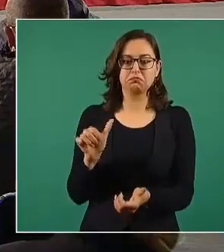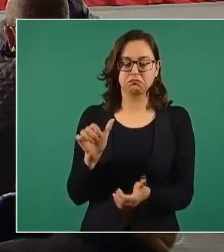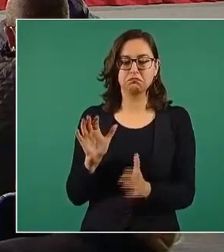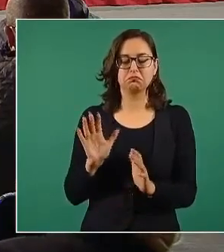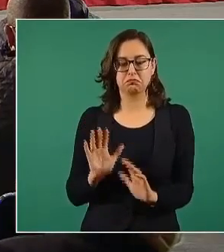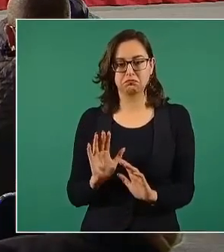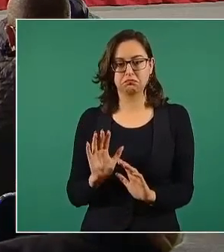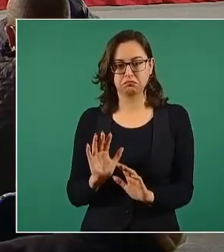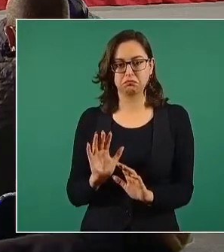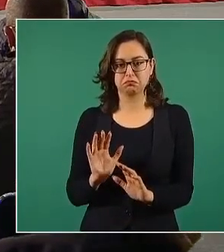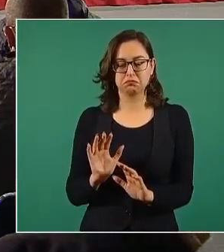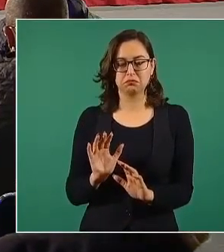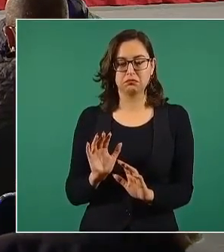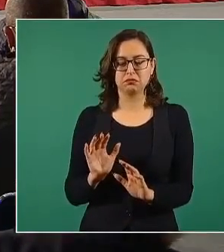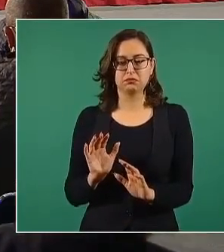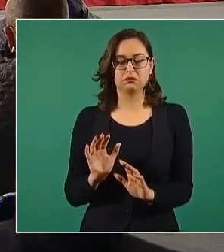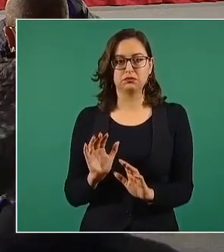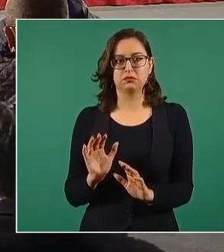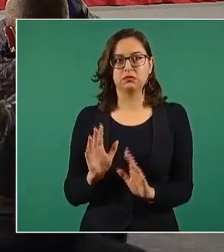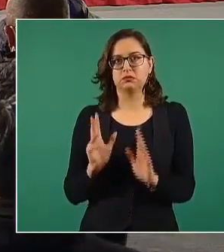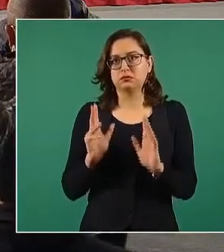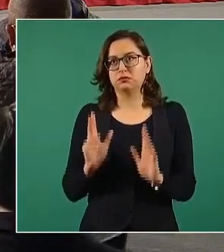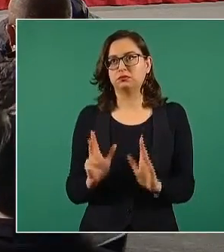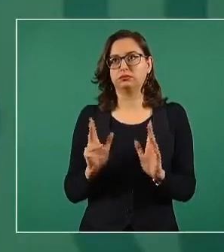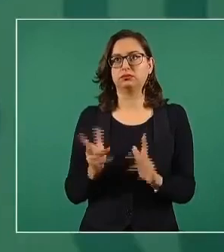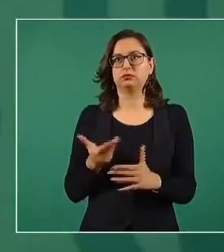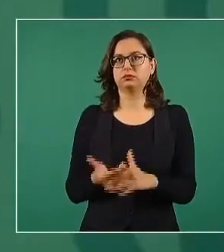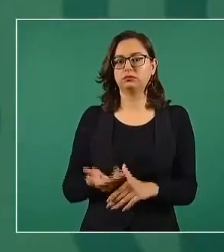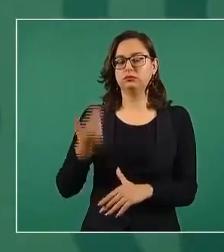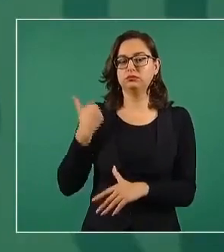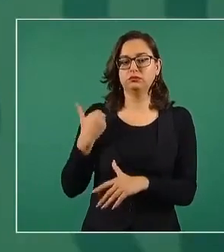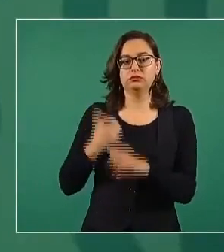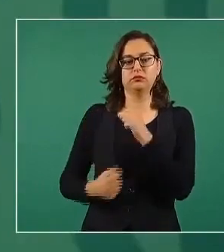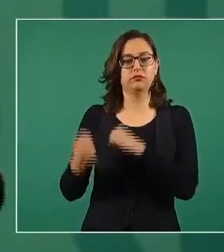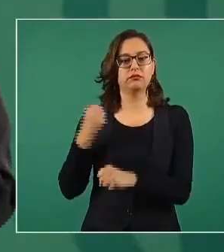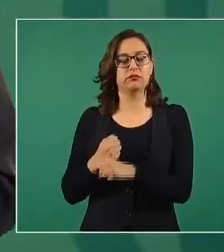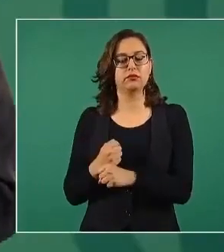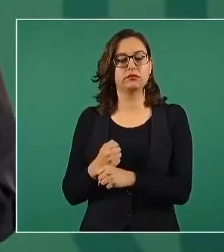estamos incluso por encima de lo